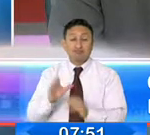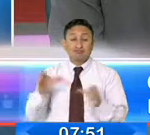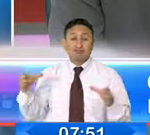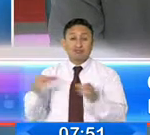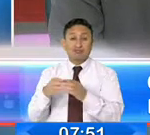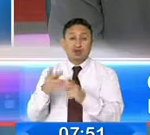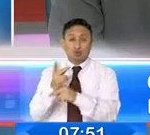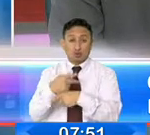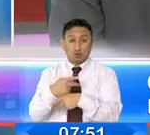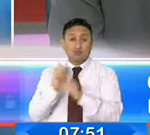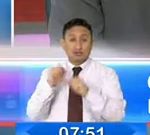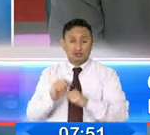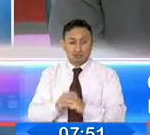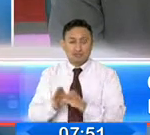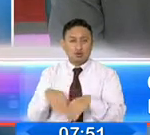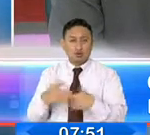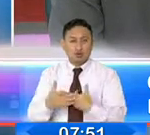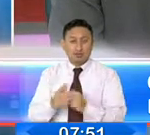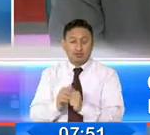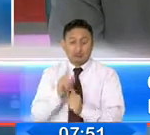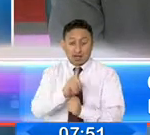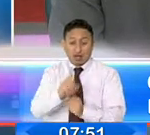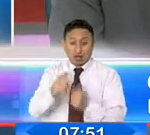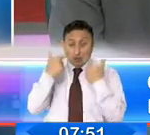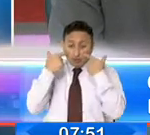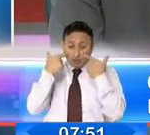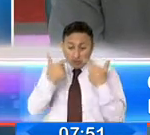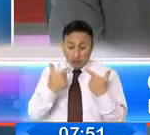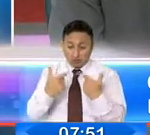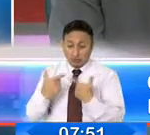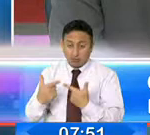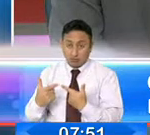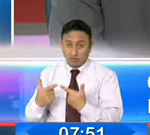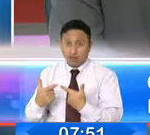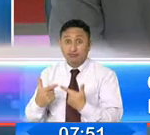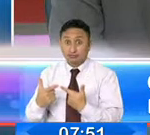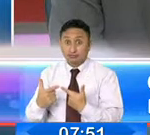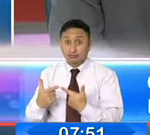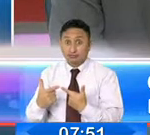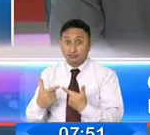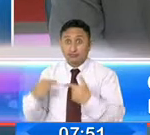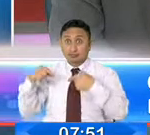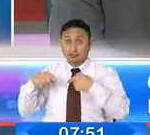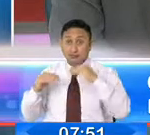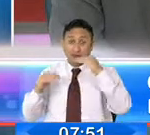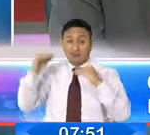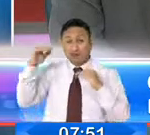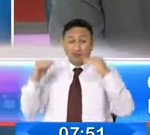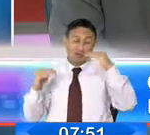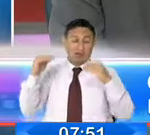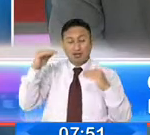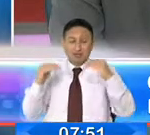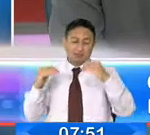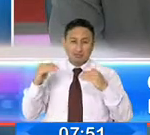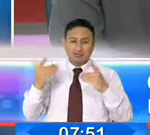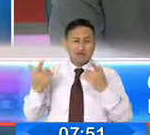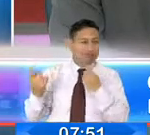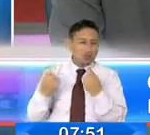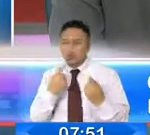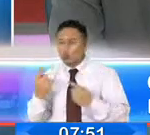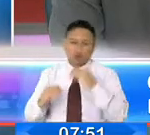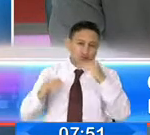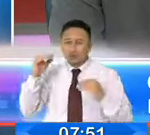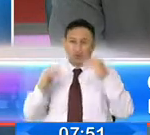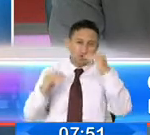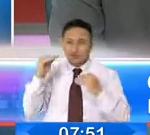productivos porque hay que ir monitoreando permanentemente. Esto está siendo muy, muy variable, todo esto es muy dinámico y la